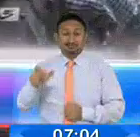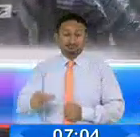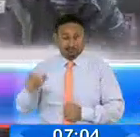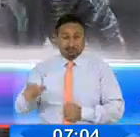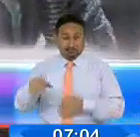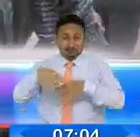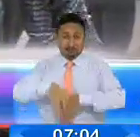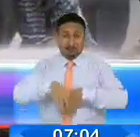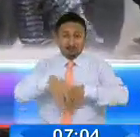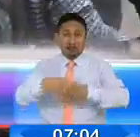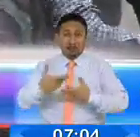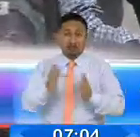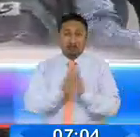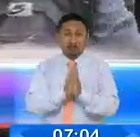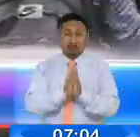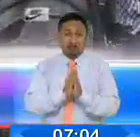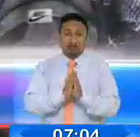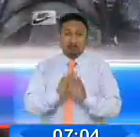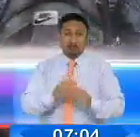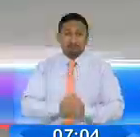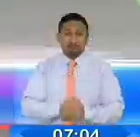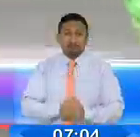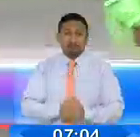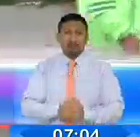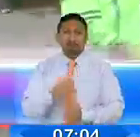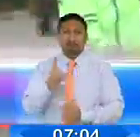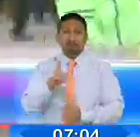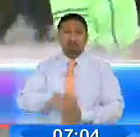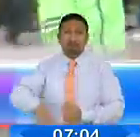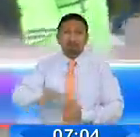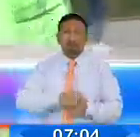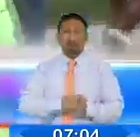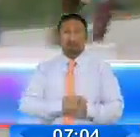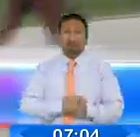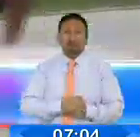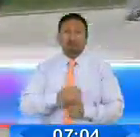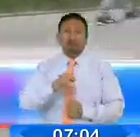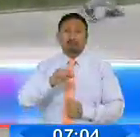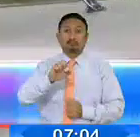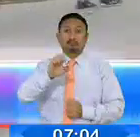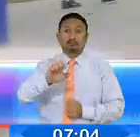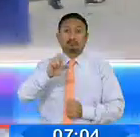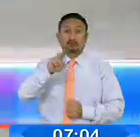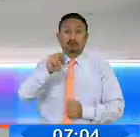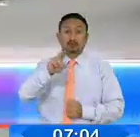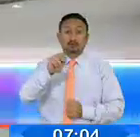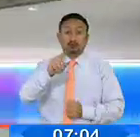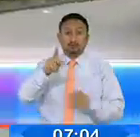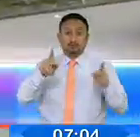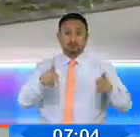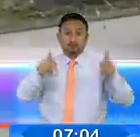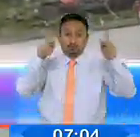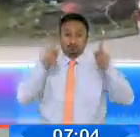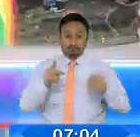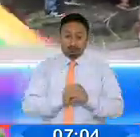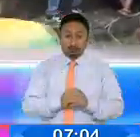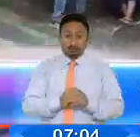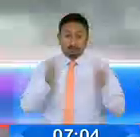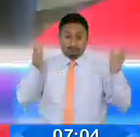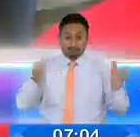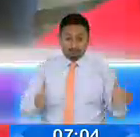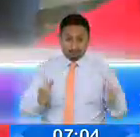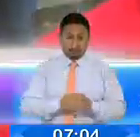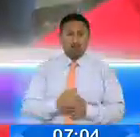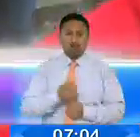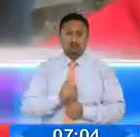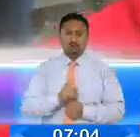para manifestar sus peticiones. Uno de estos sitios fue en el sector del Puente Europa. Aquí, los manifestantes no cerraron las vías.